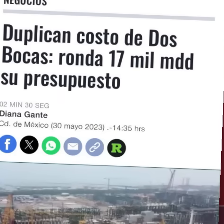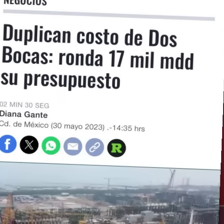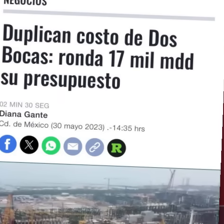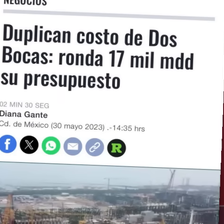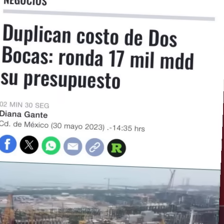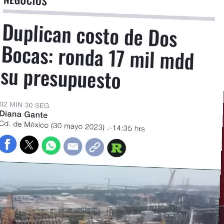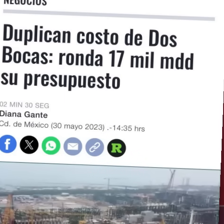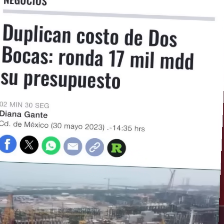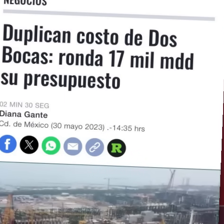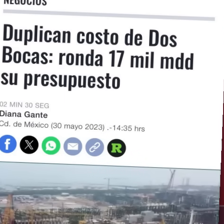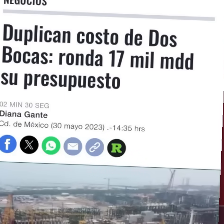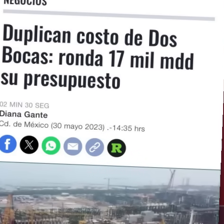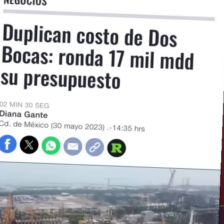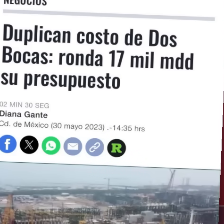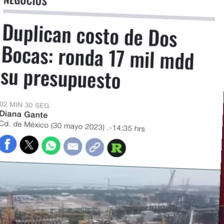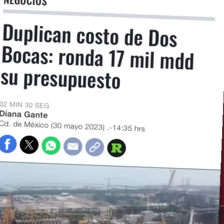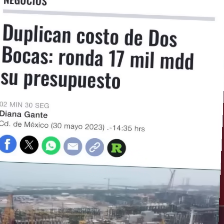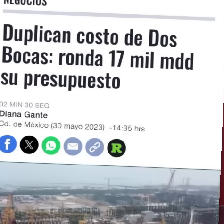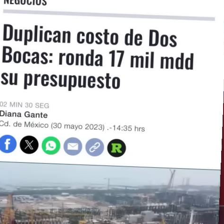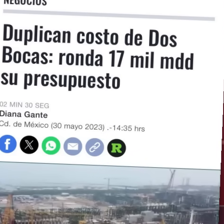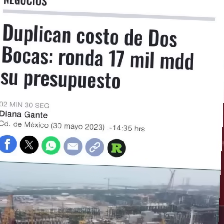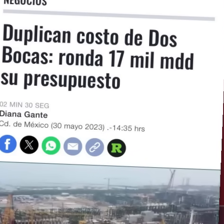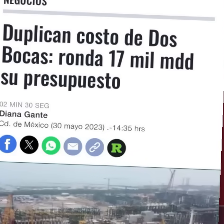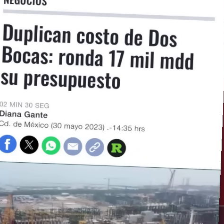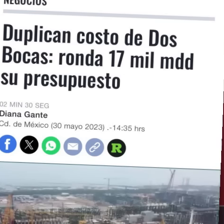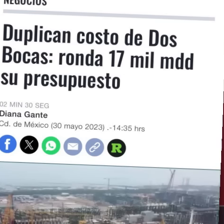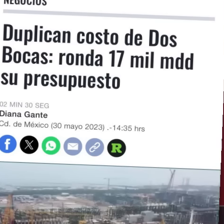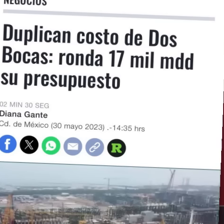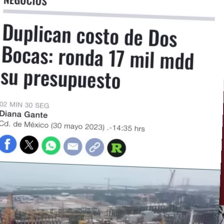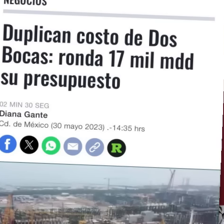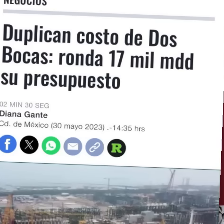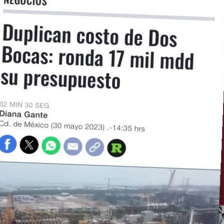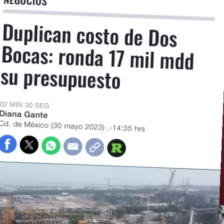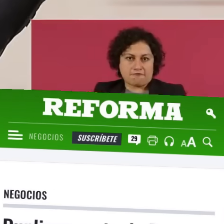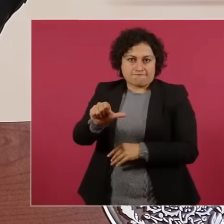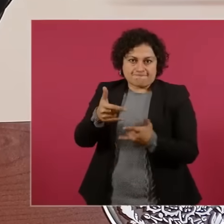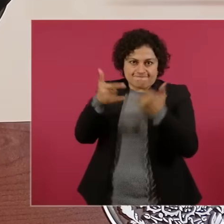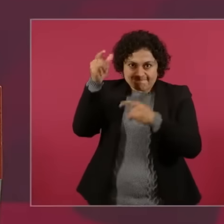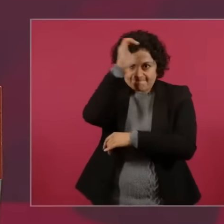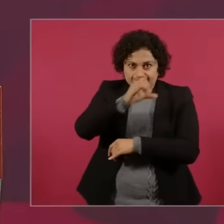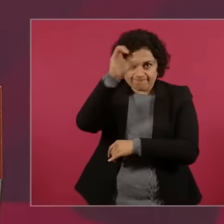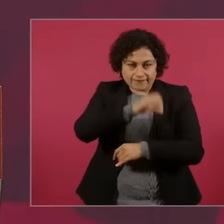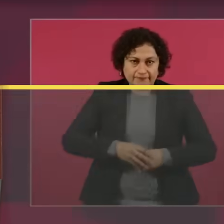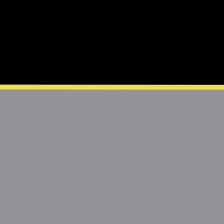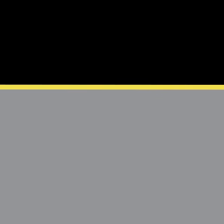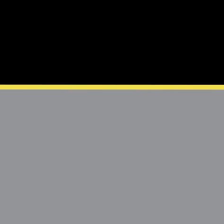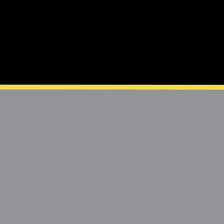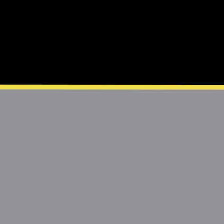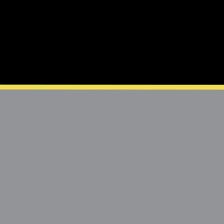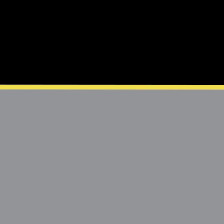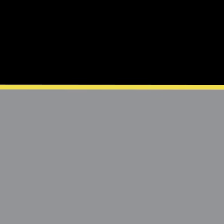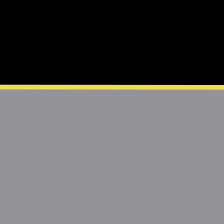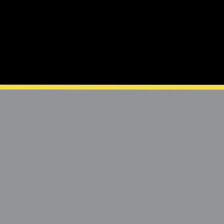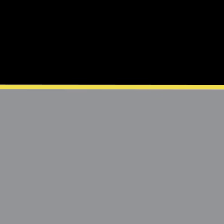encuentra? Es para sentirnos muy orgullosos. Así. Fíjate qué suave.